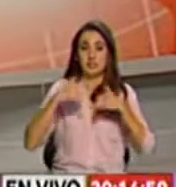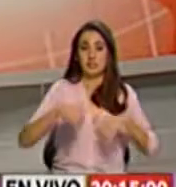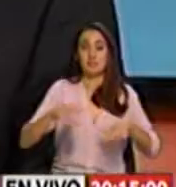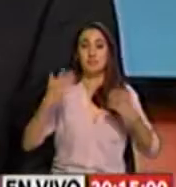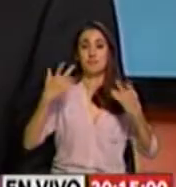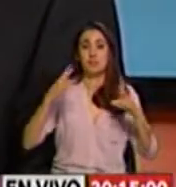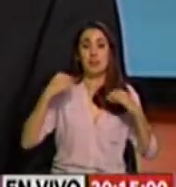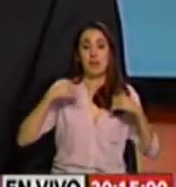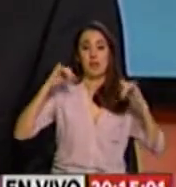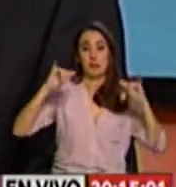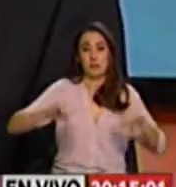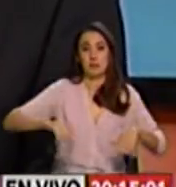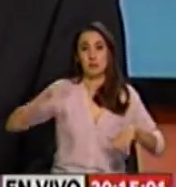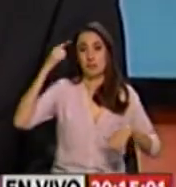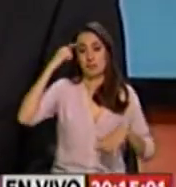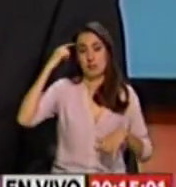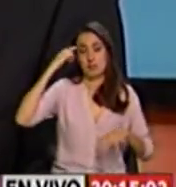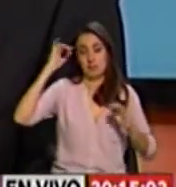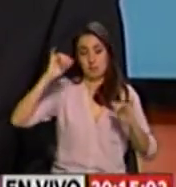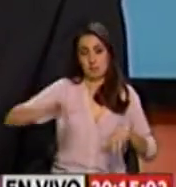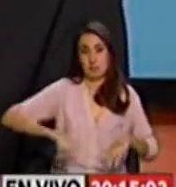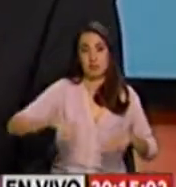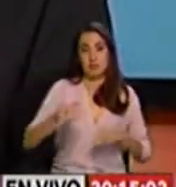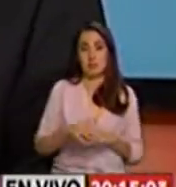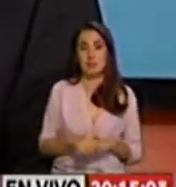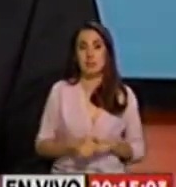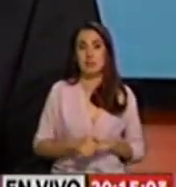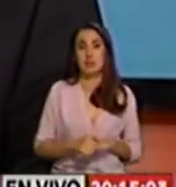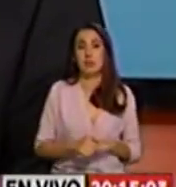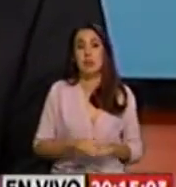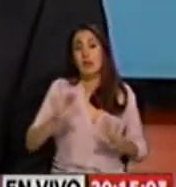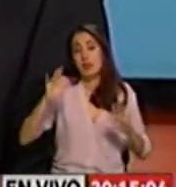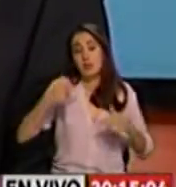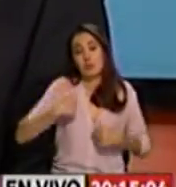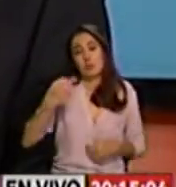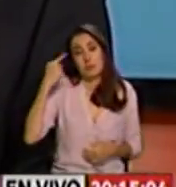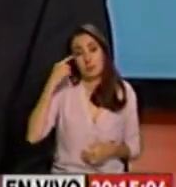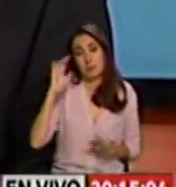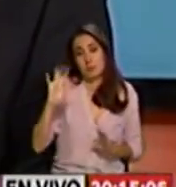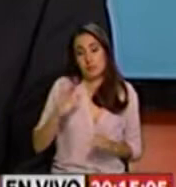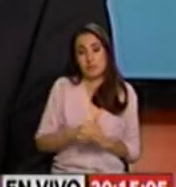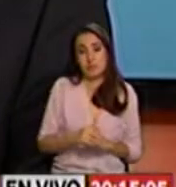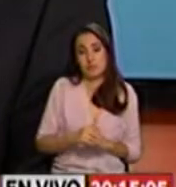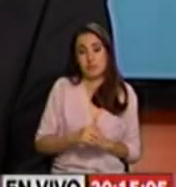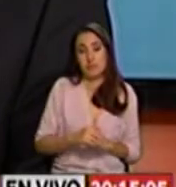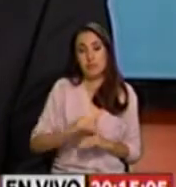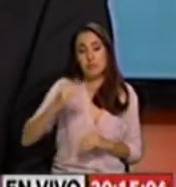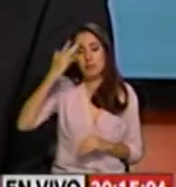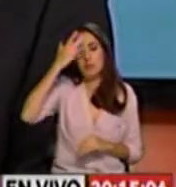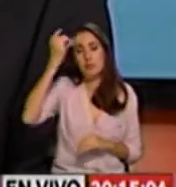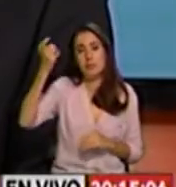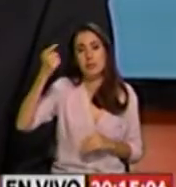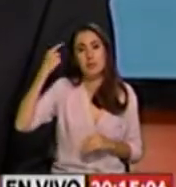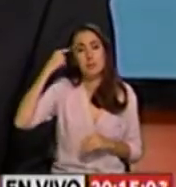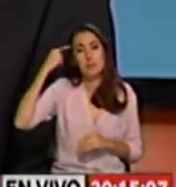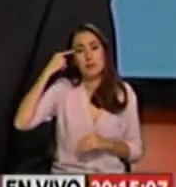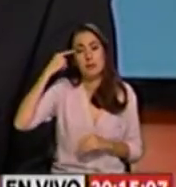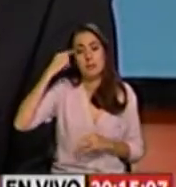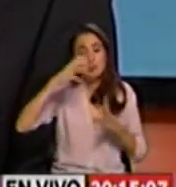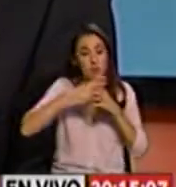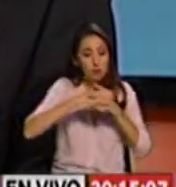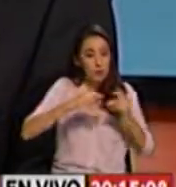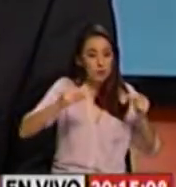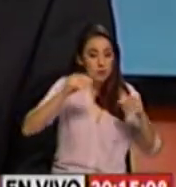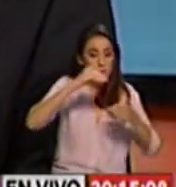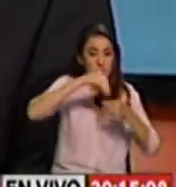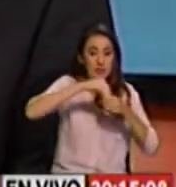¿Esa es la posición generalizada del bloque país? Por lo menos es mi posición, porque nosotros creemos que primero tenemos que resolver los